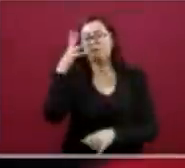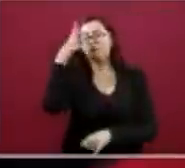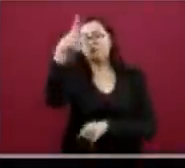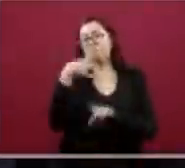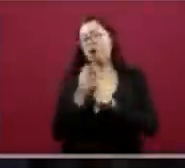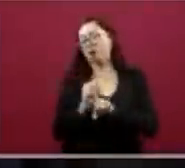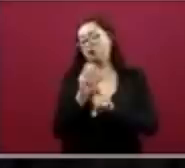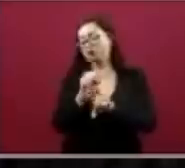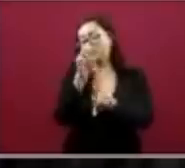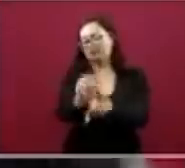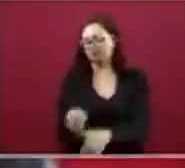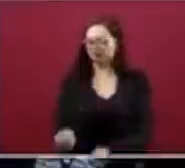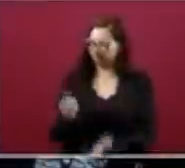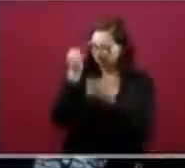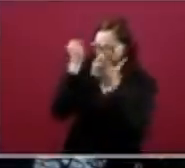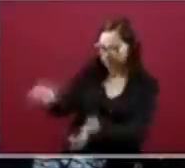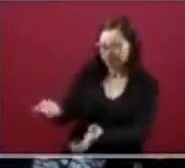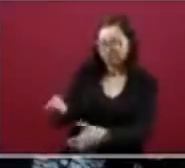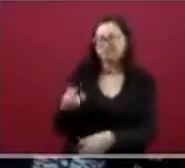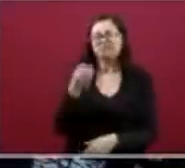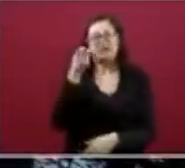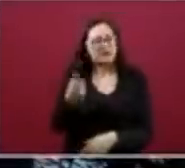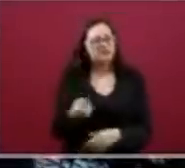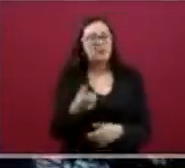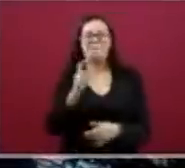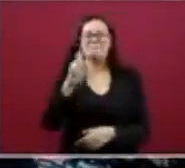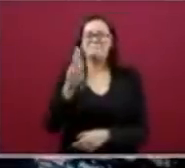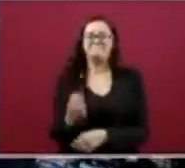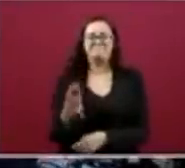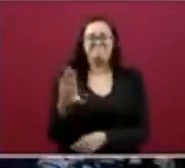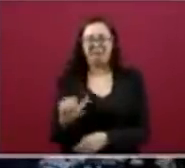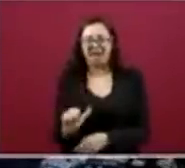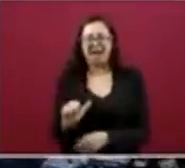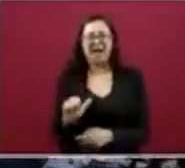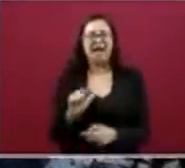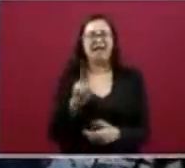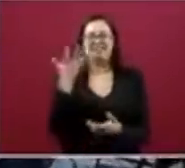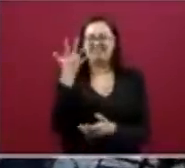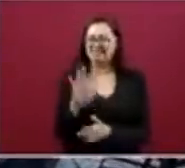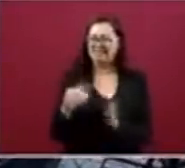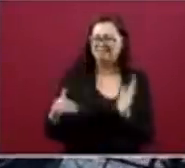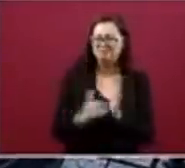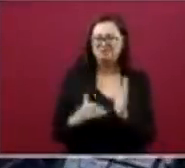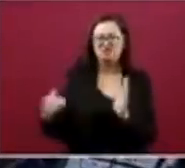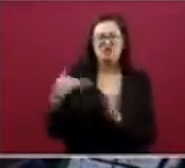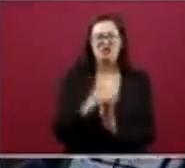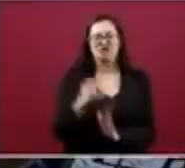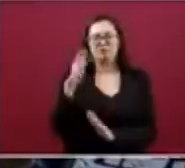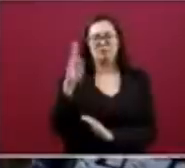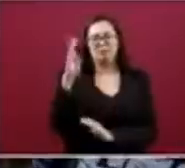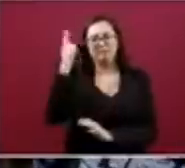así, en becas, 10 millones de becas.